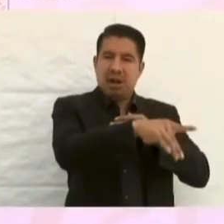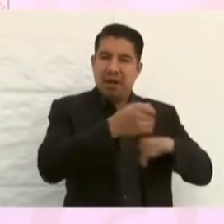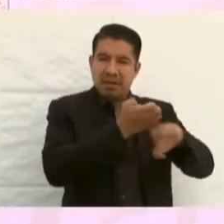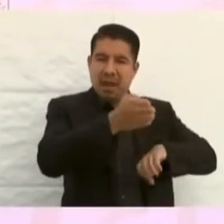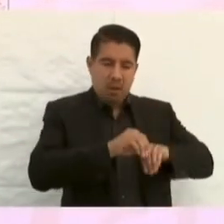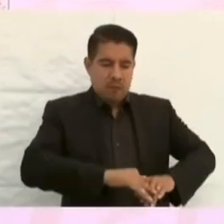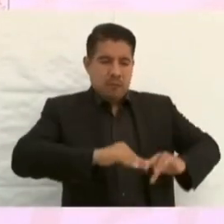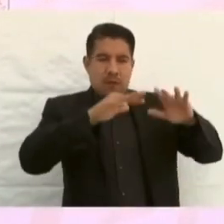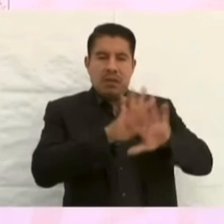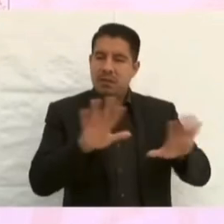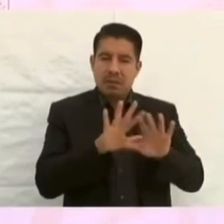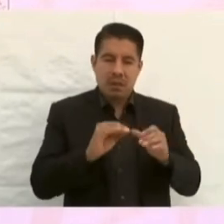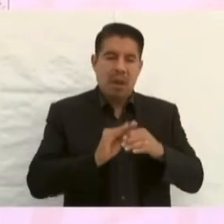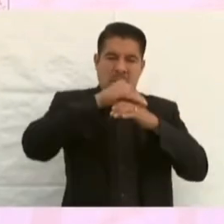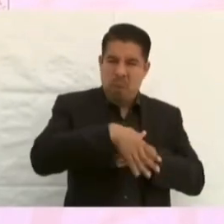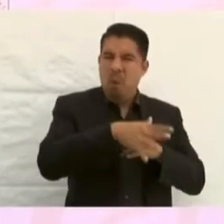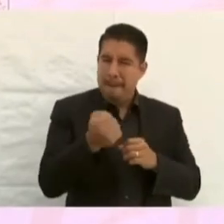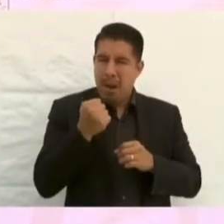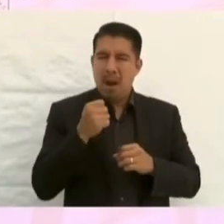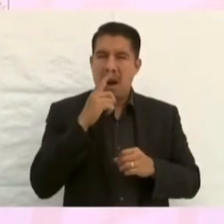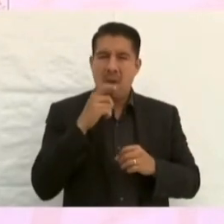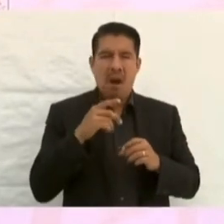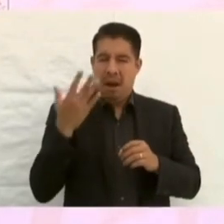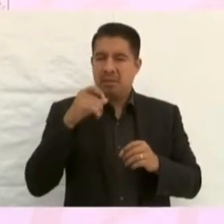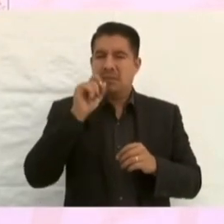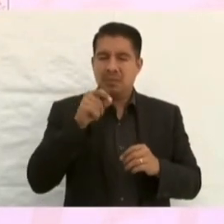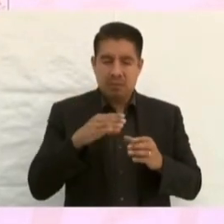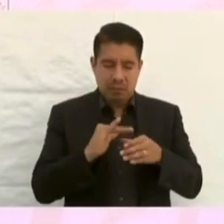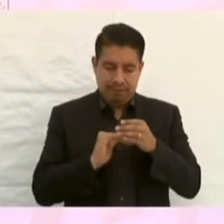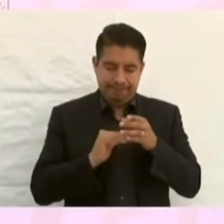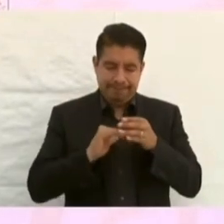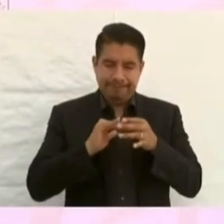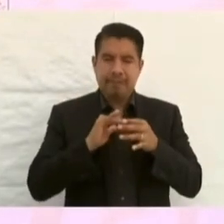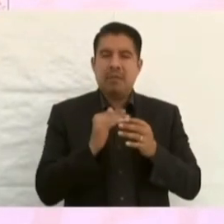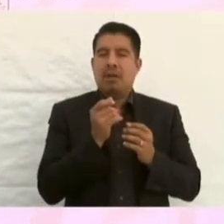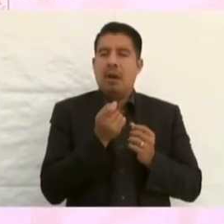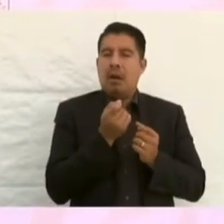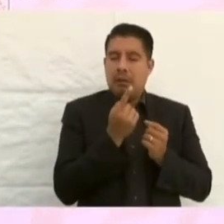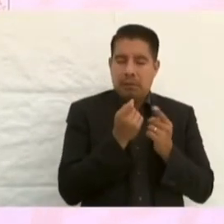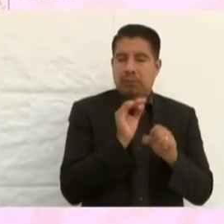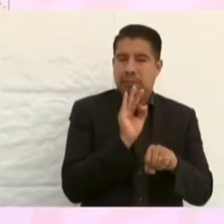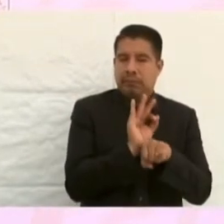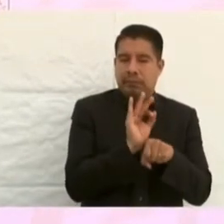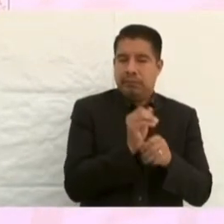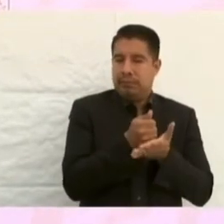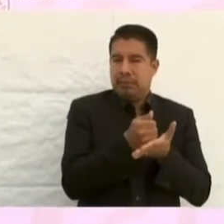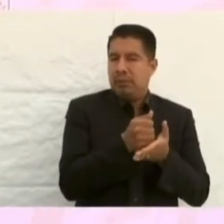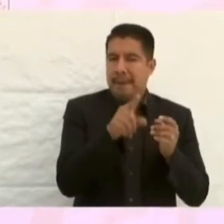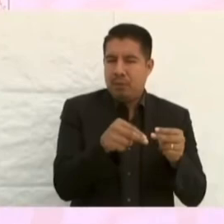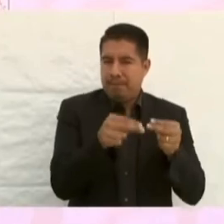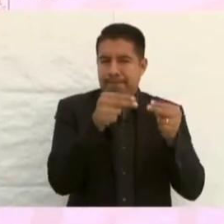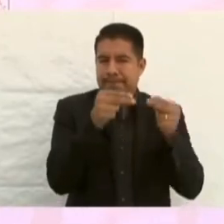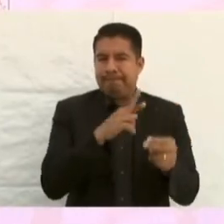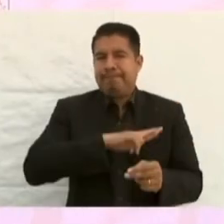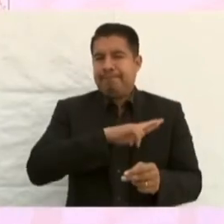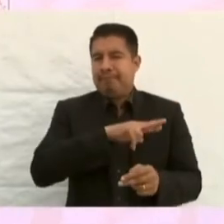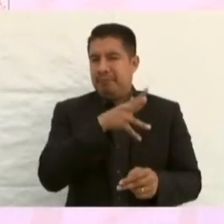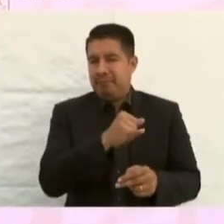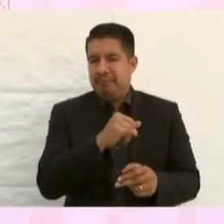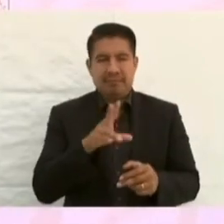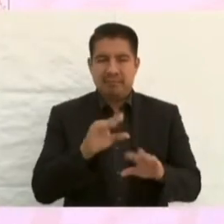ya no se va a soltar agua como se hacía para beneficio de las empresas generadoras de